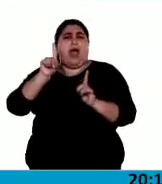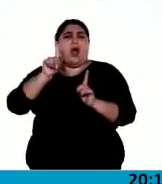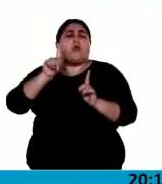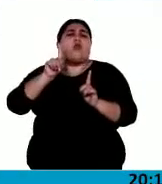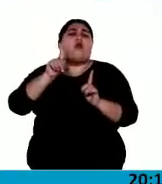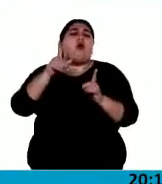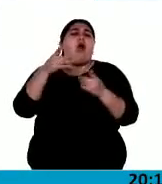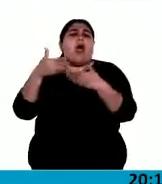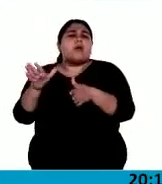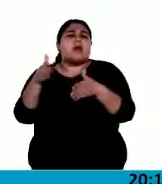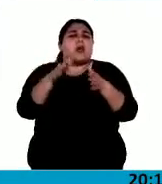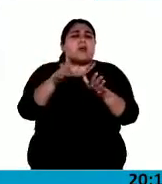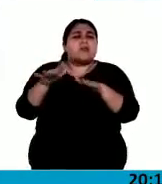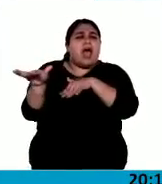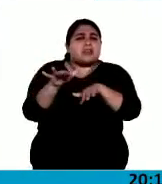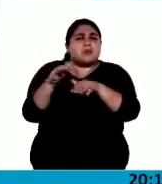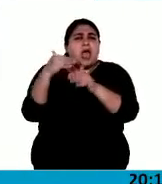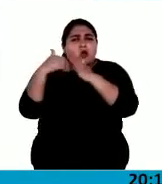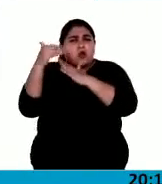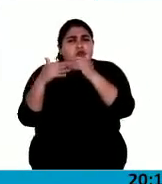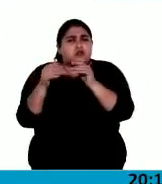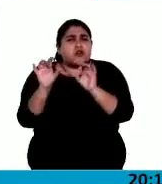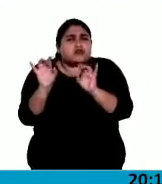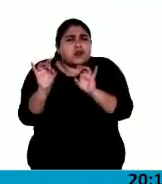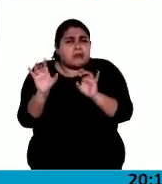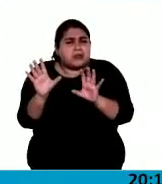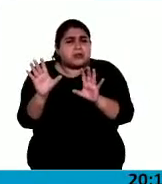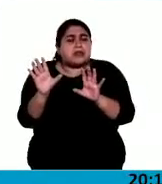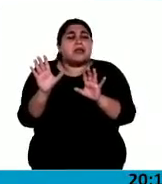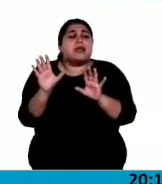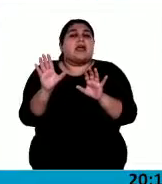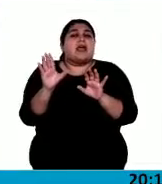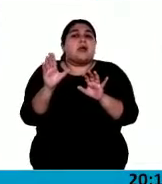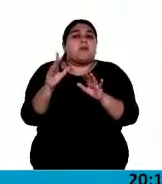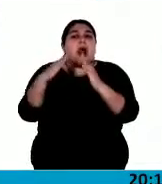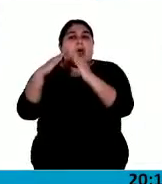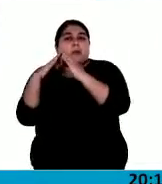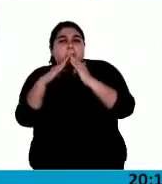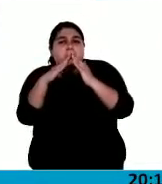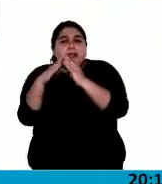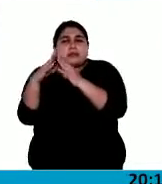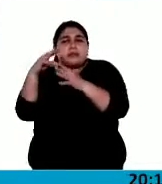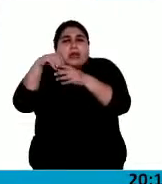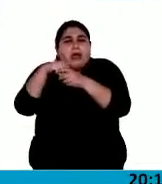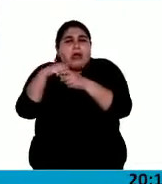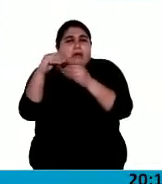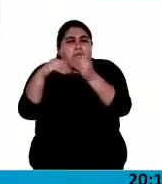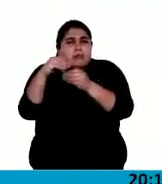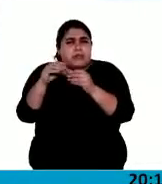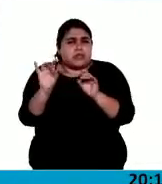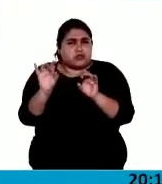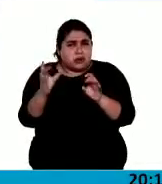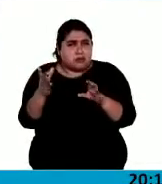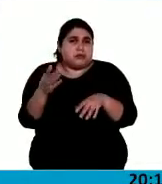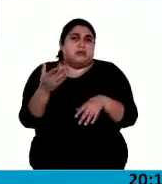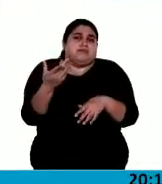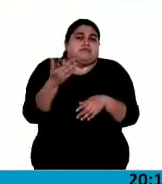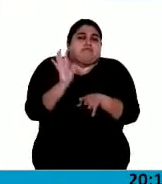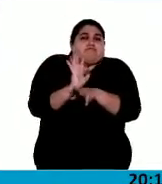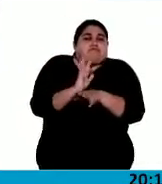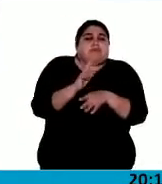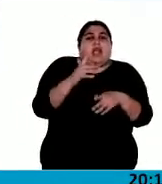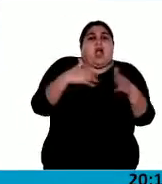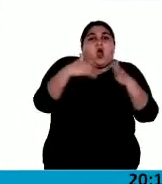solamente en la actividad de la construcción, solamente para viviendas unifamiliares, con lo que implica la actividad de la construcción en la